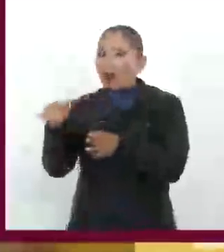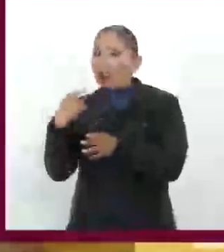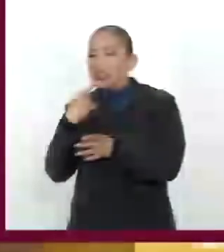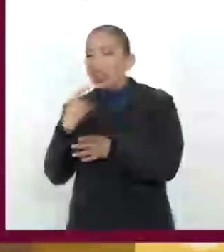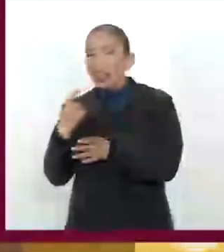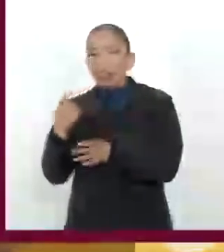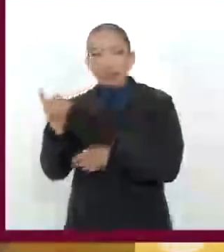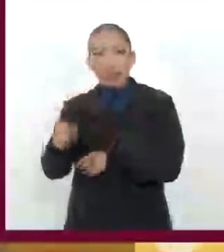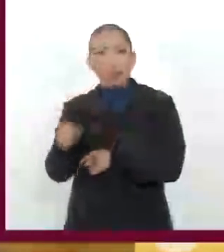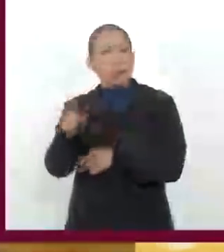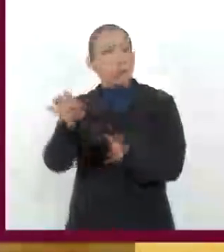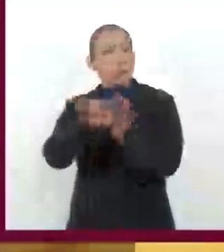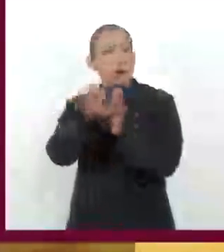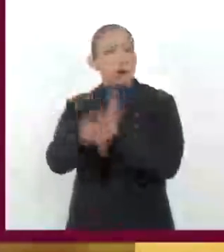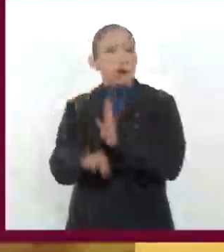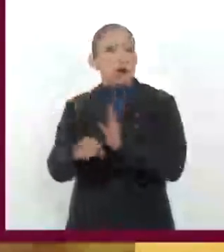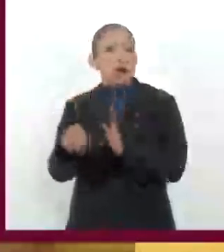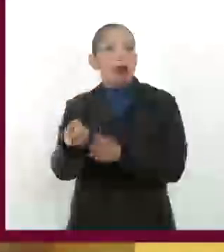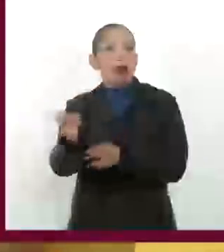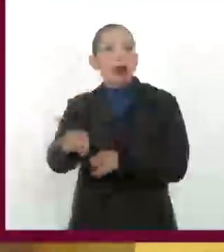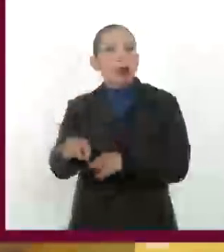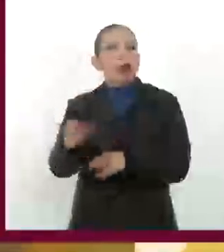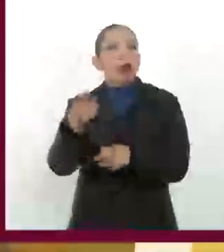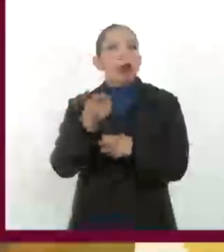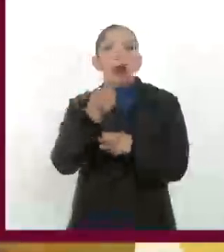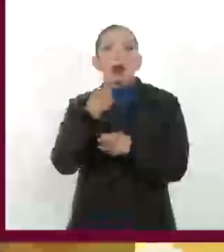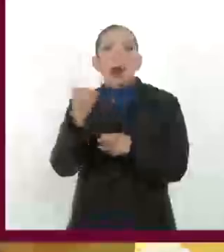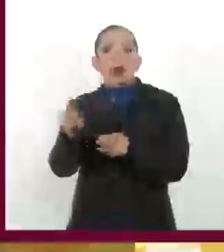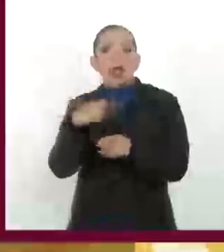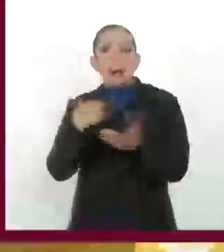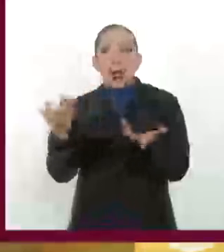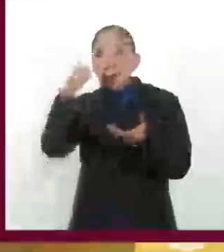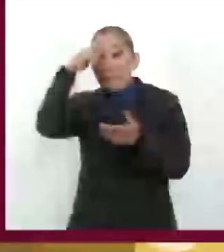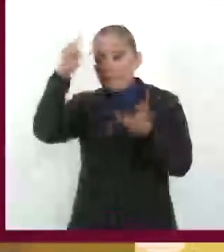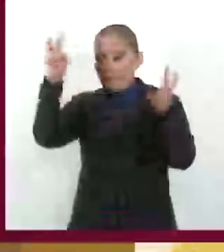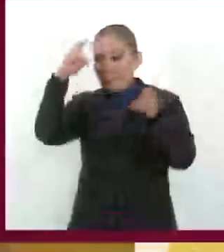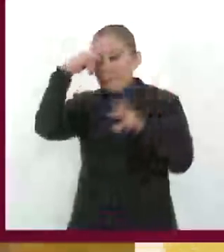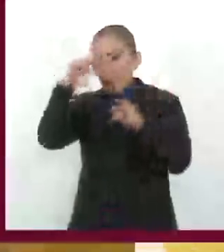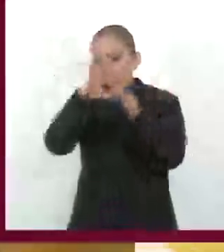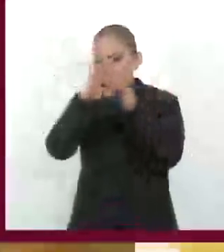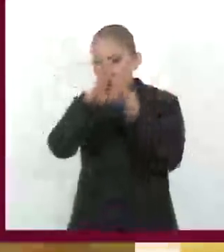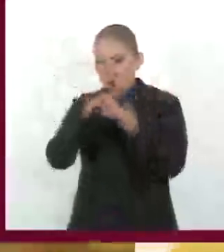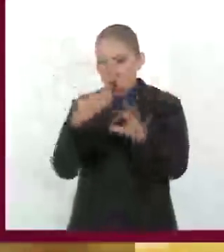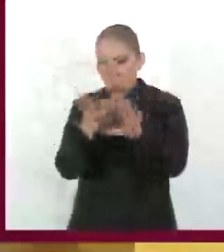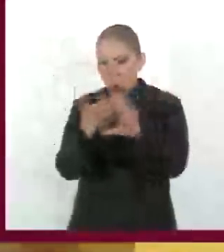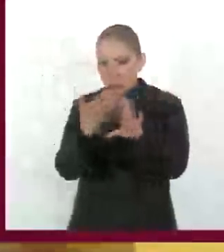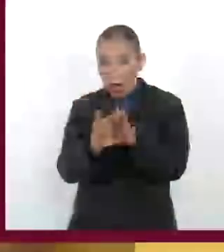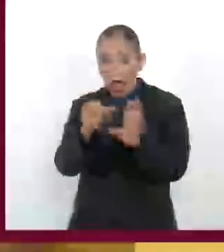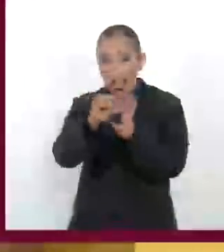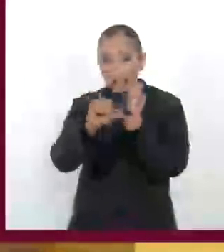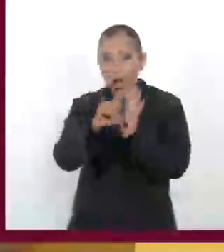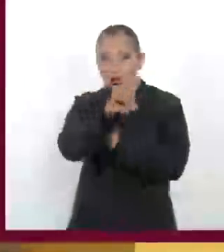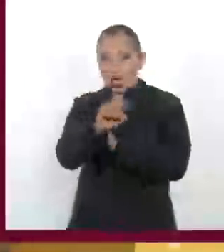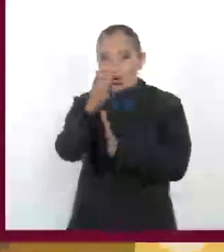a la denuncia, por ejemplo, por mencionar alguna, México Unido contra la Delincuencia. E inclusive el artículo 109